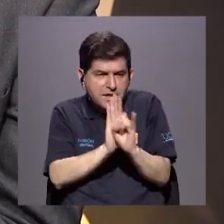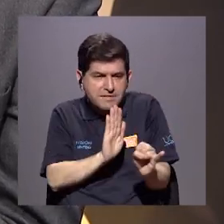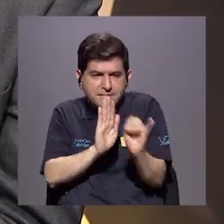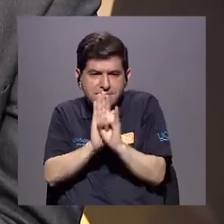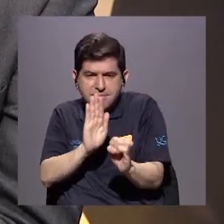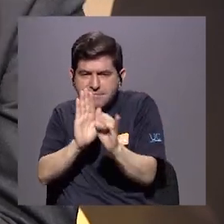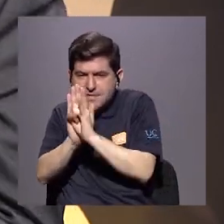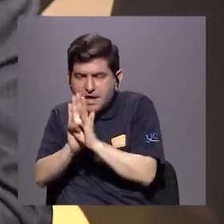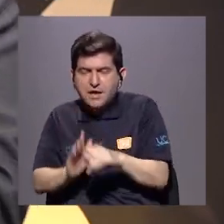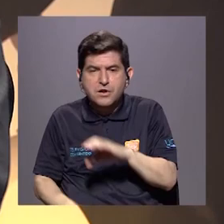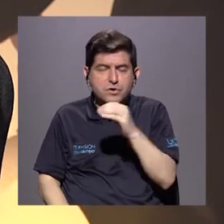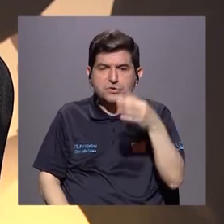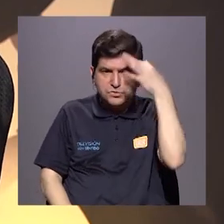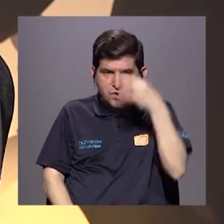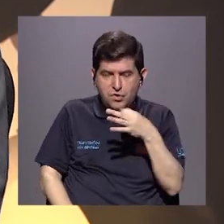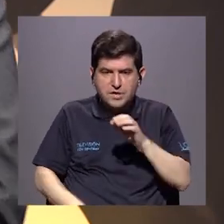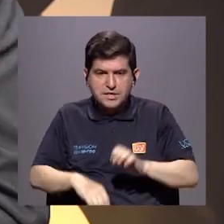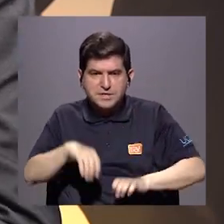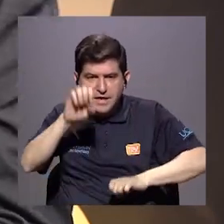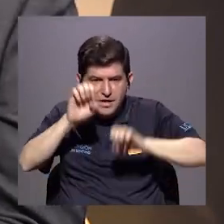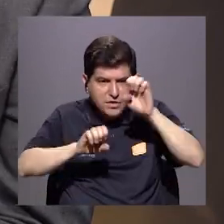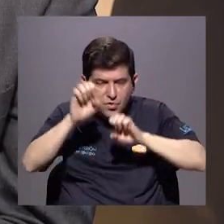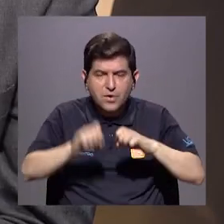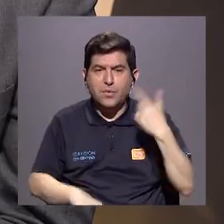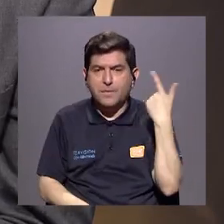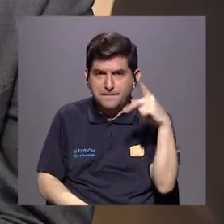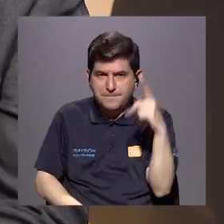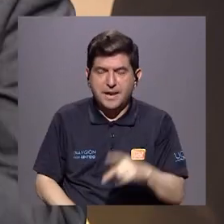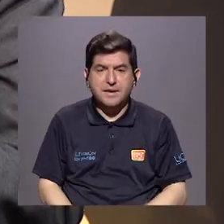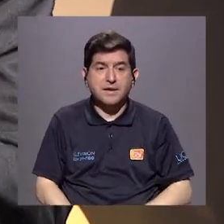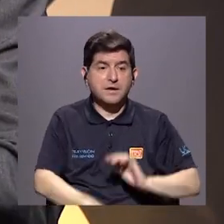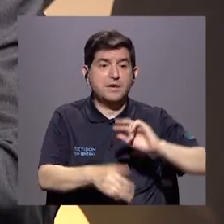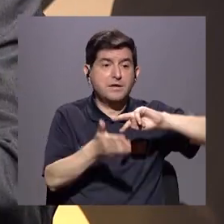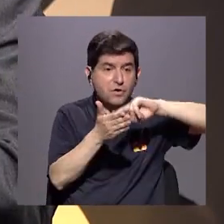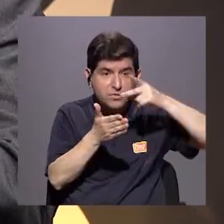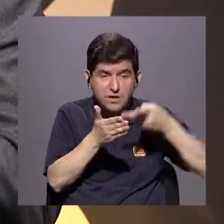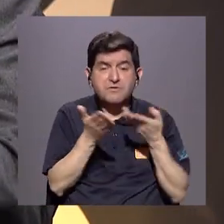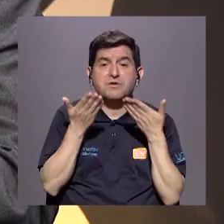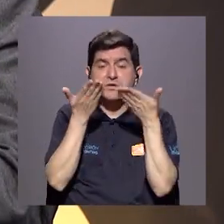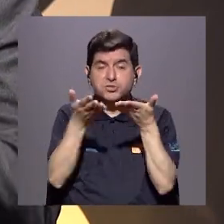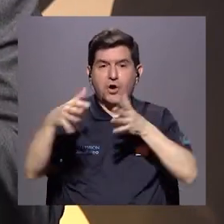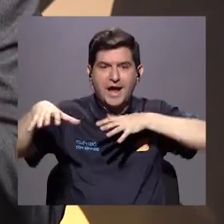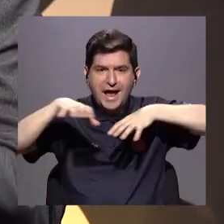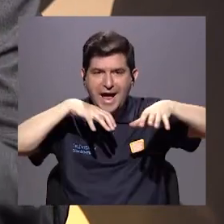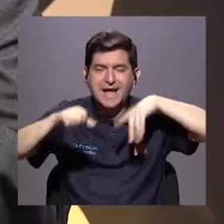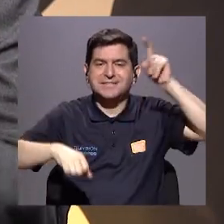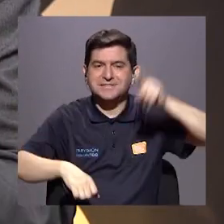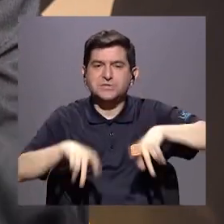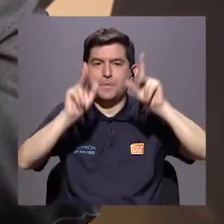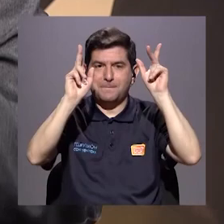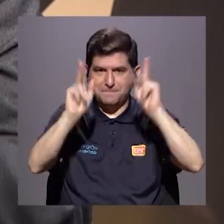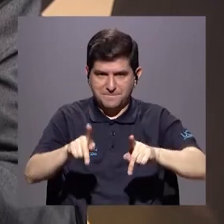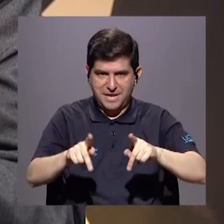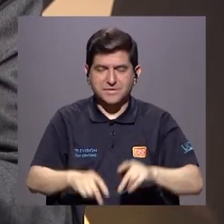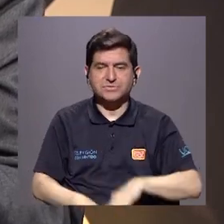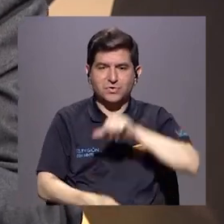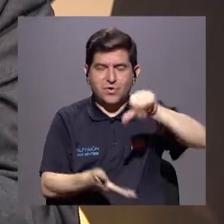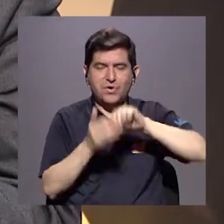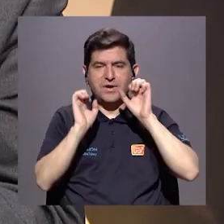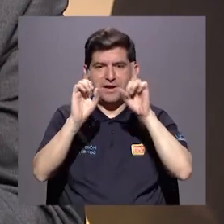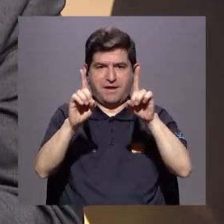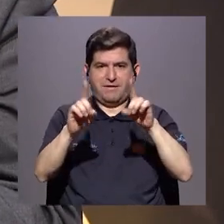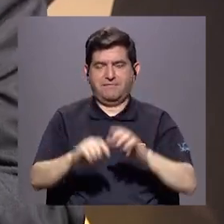o criterios de valoración del riesgo verdad y nos define cuál es la acción que tiene que tomar una persona un centro